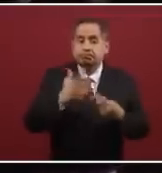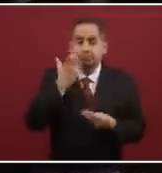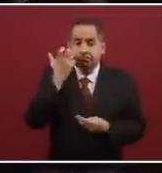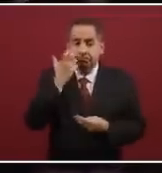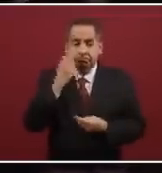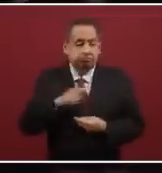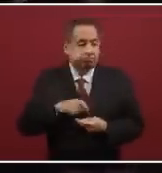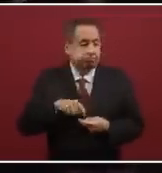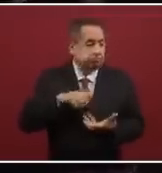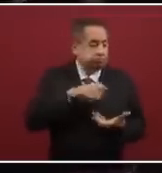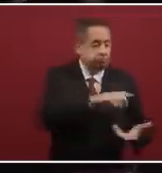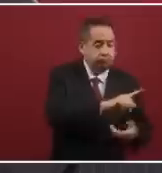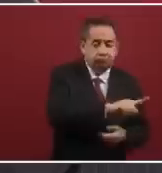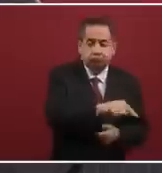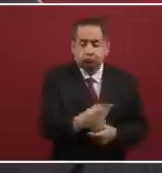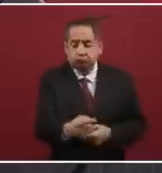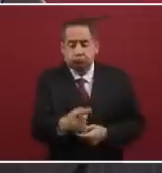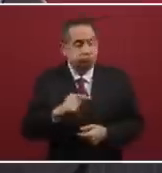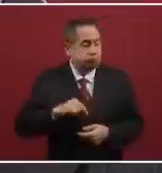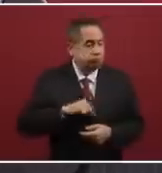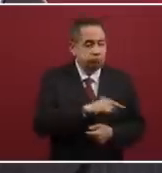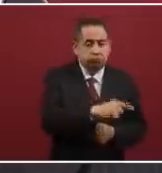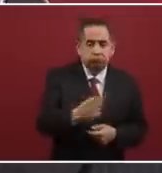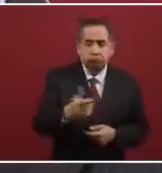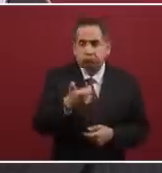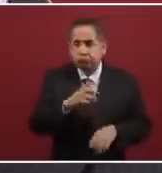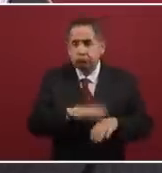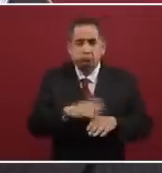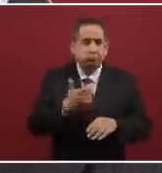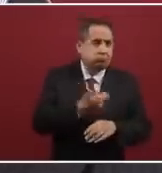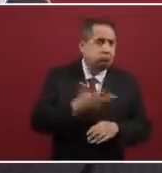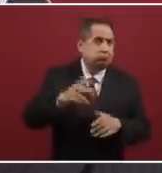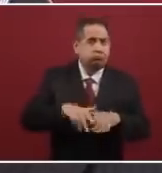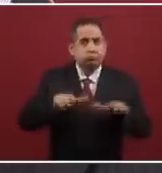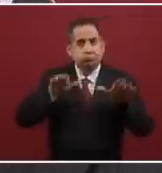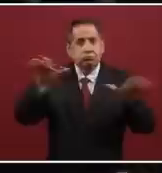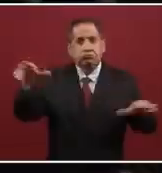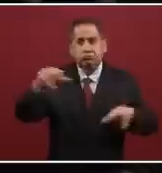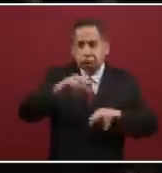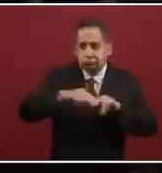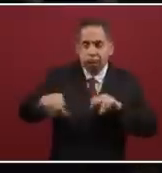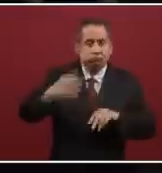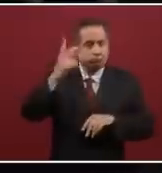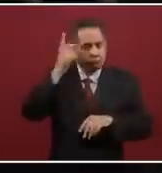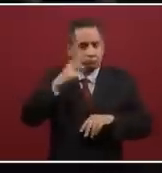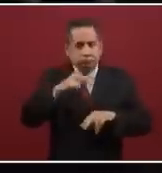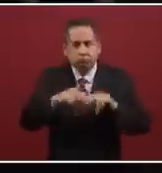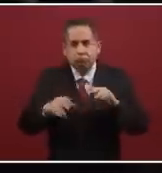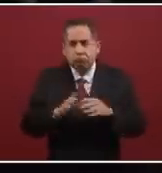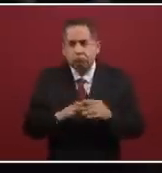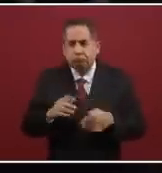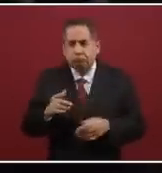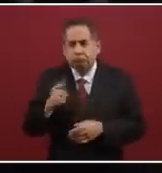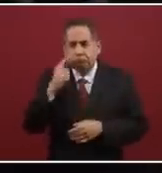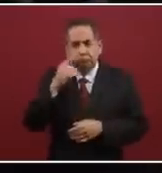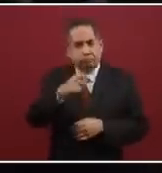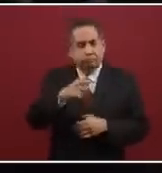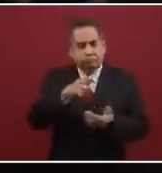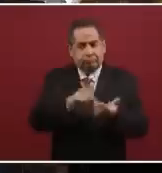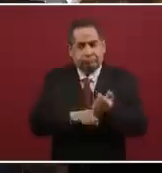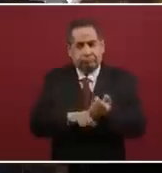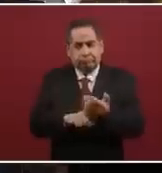empresas ponen a sobreprecio los costos de los boletos de avión, del hospedaje, bueno, para que me entienda, pagan hasta la hidratación